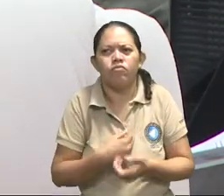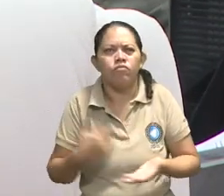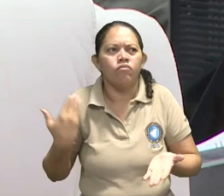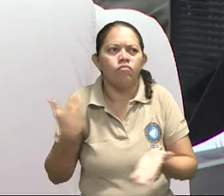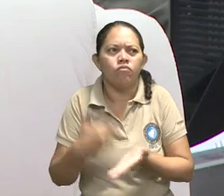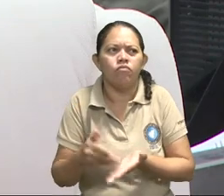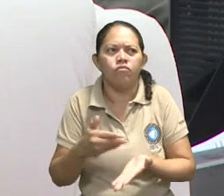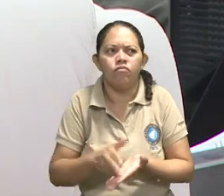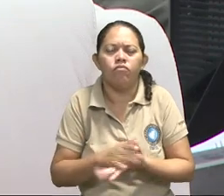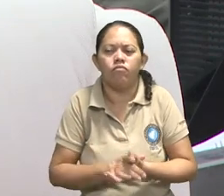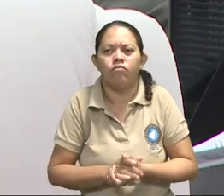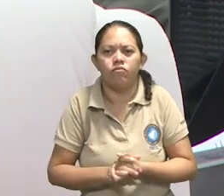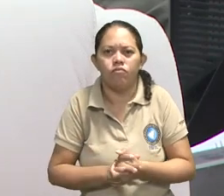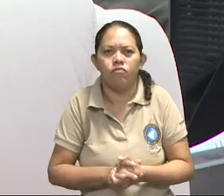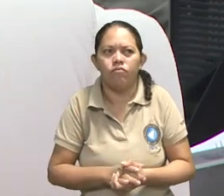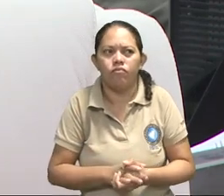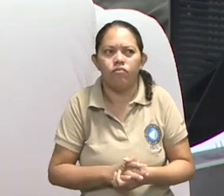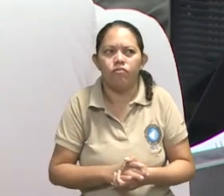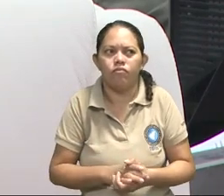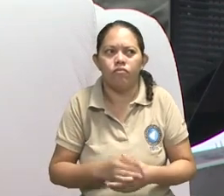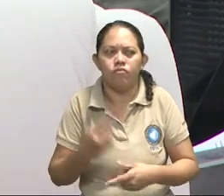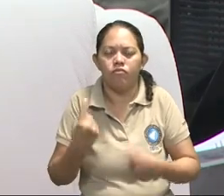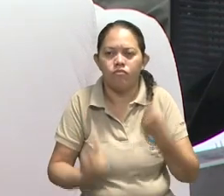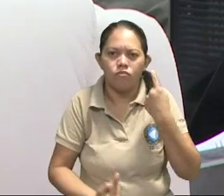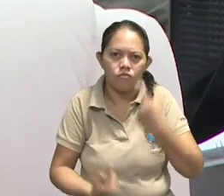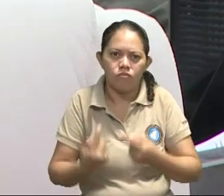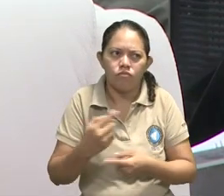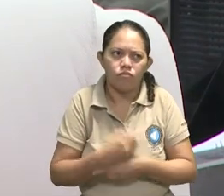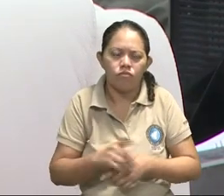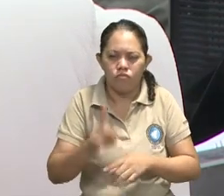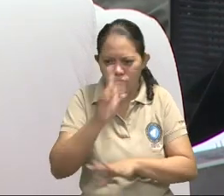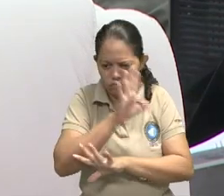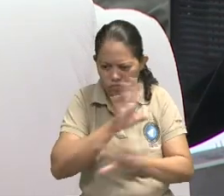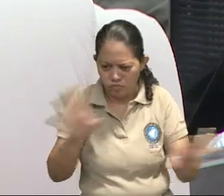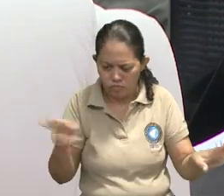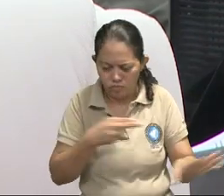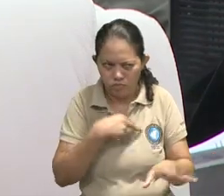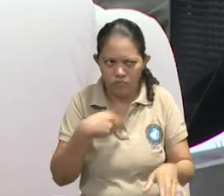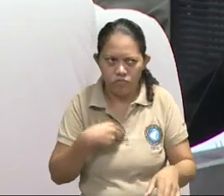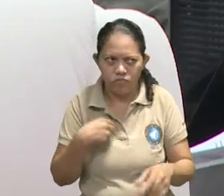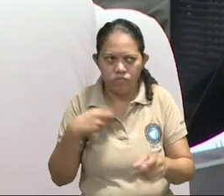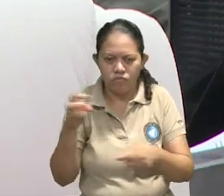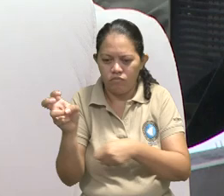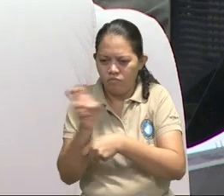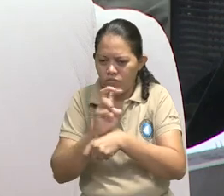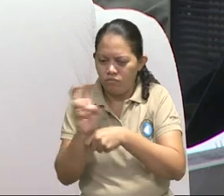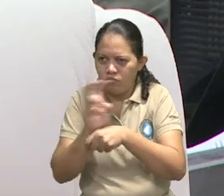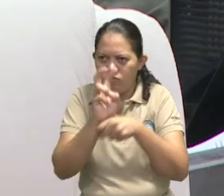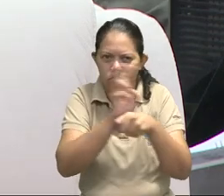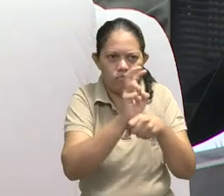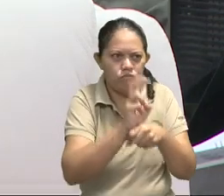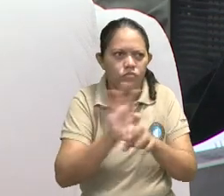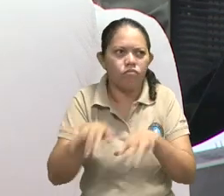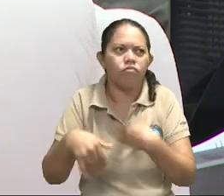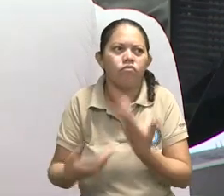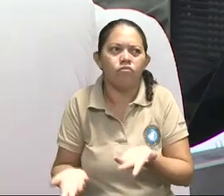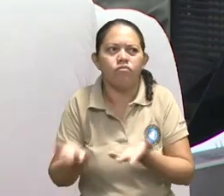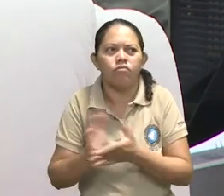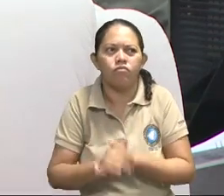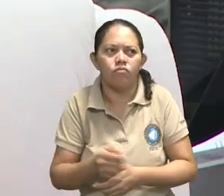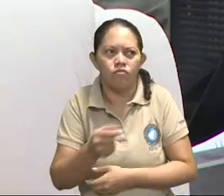muy sencilla. ¿Cuál ha sido la forma clásica que tiene el supervisor de supervisar?